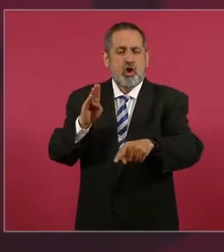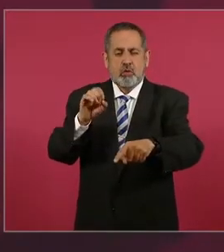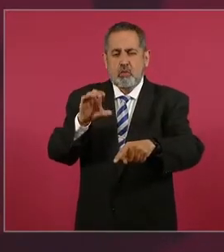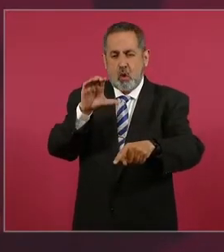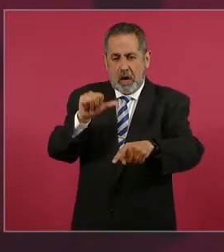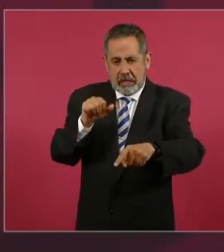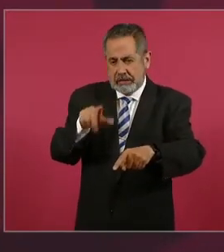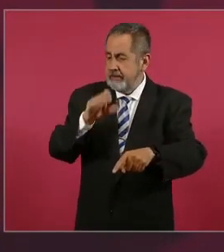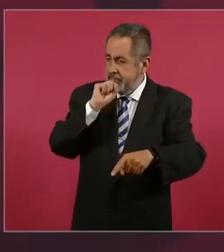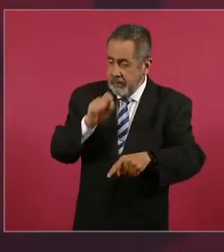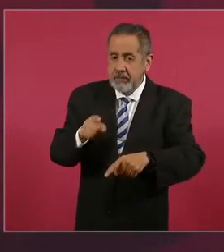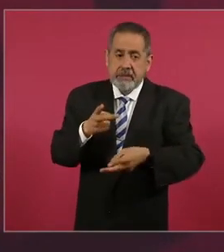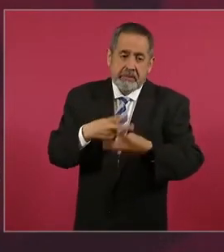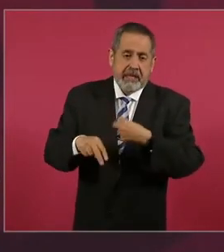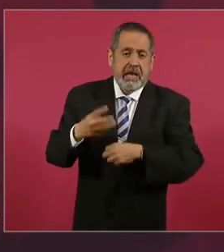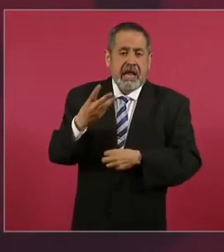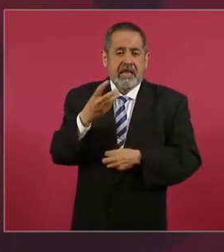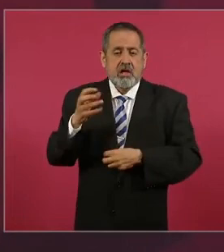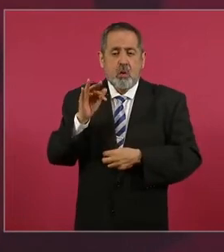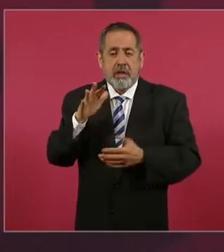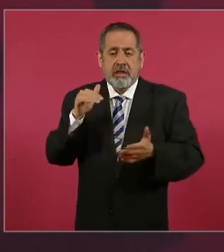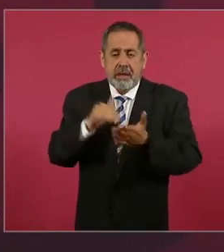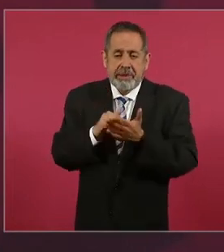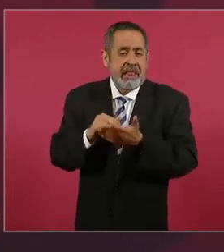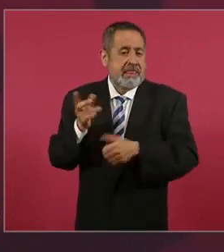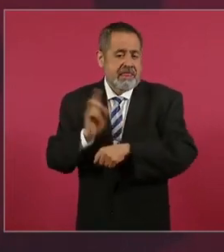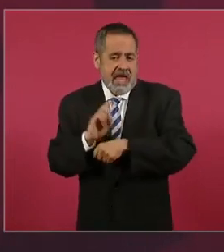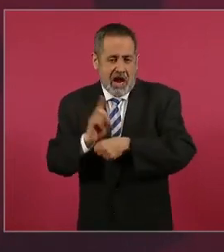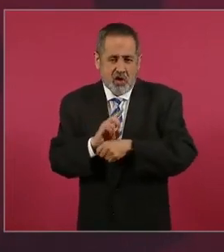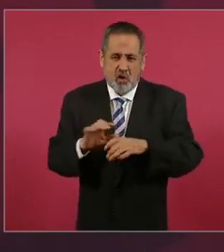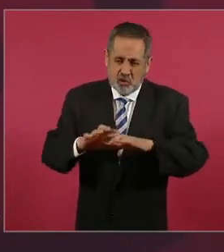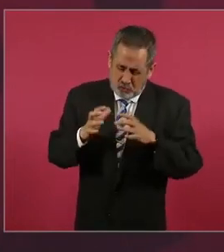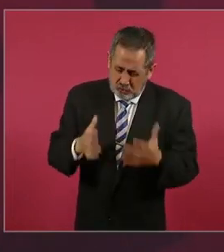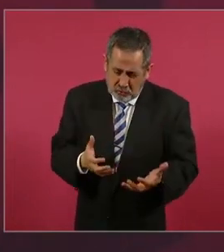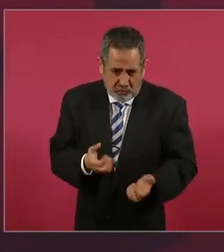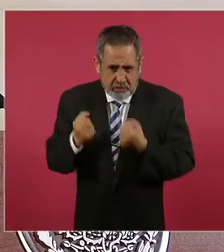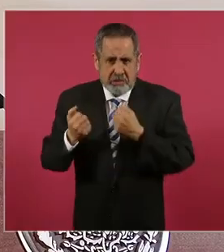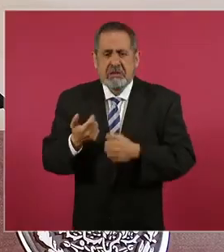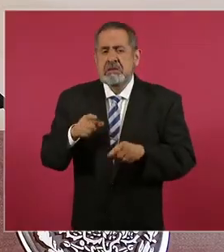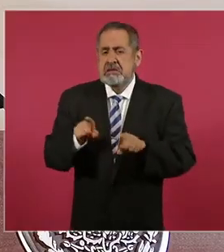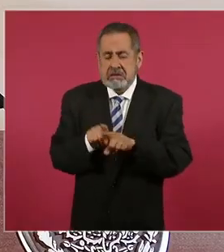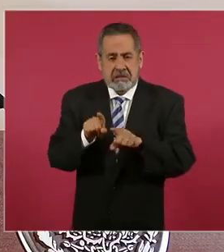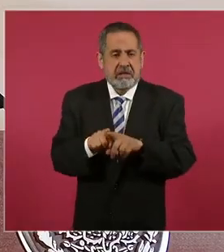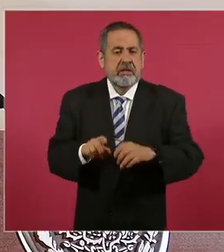son también 340 mil barriles diarios. Estamos